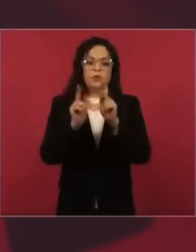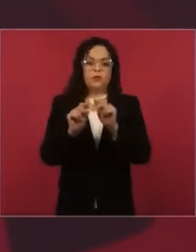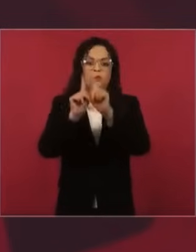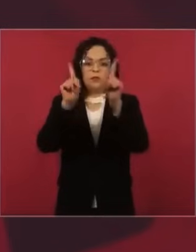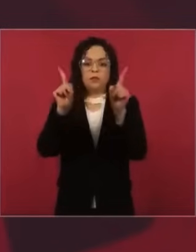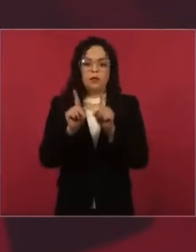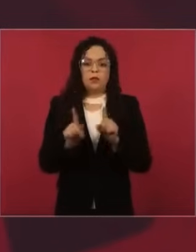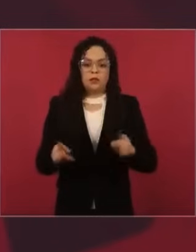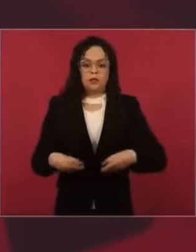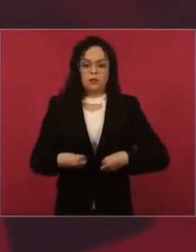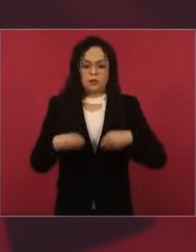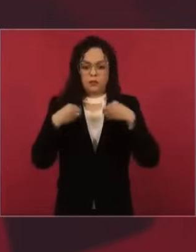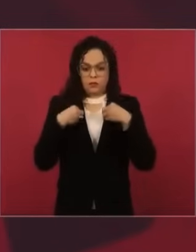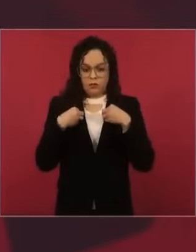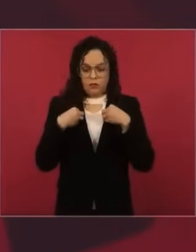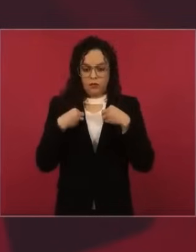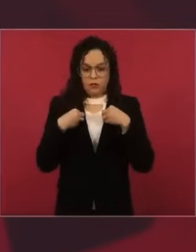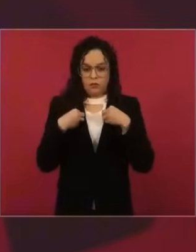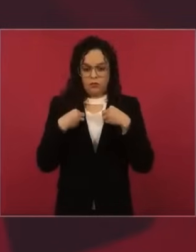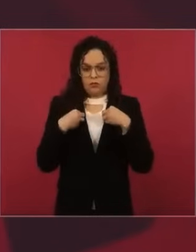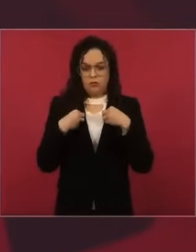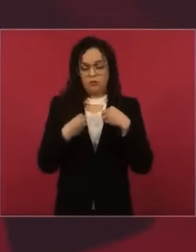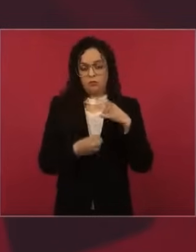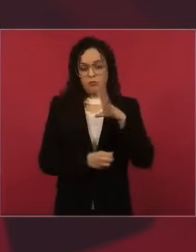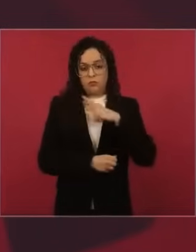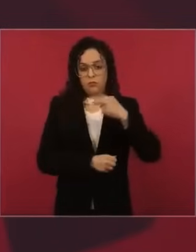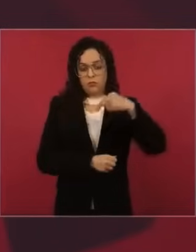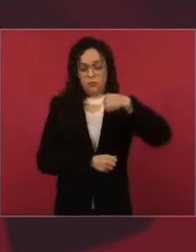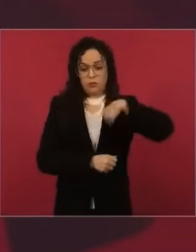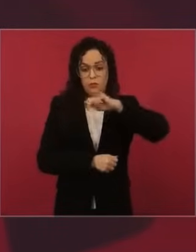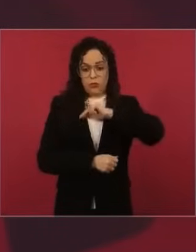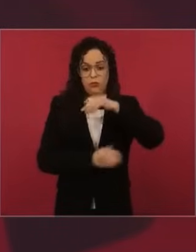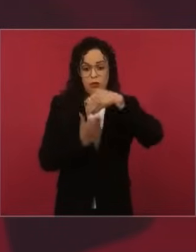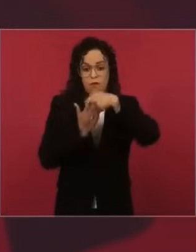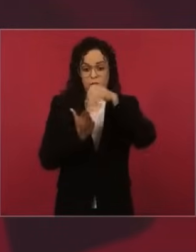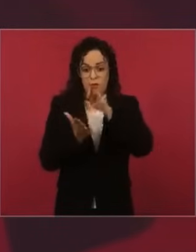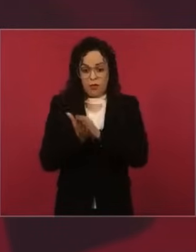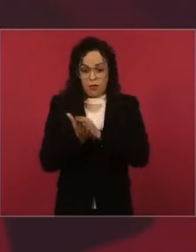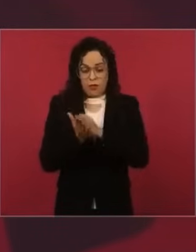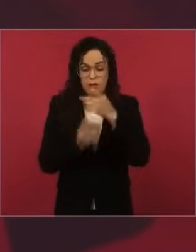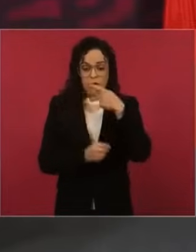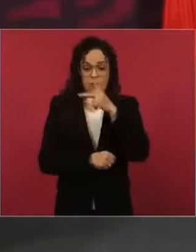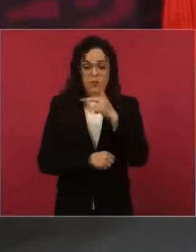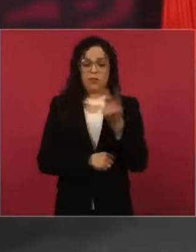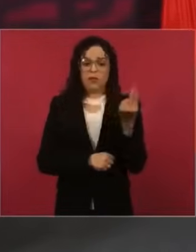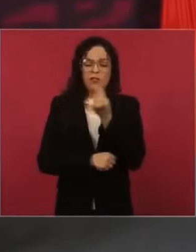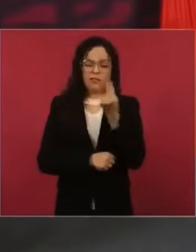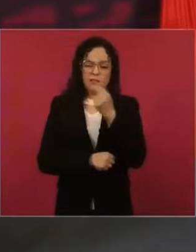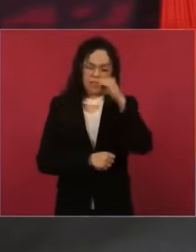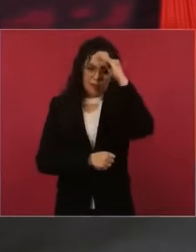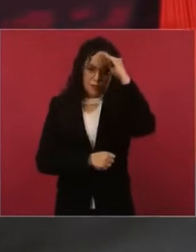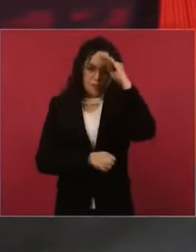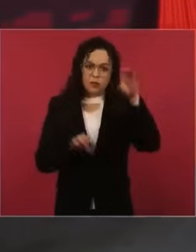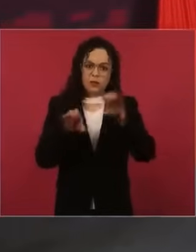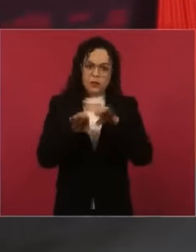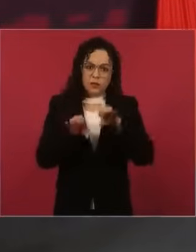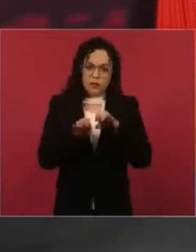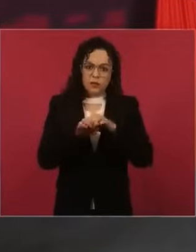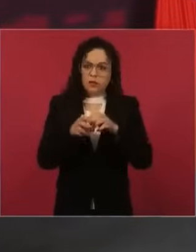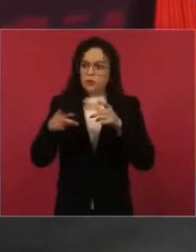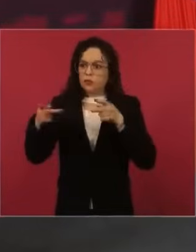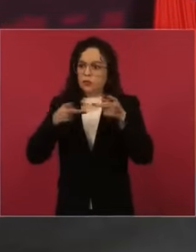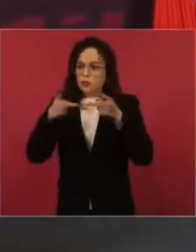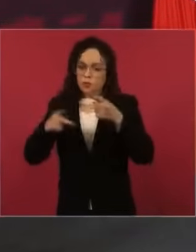sus reportes a las estaciones para que se sepa lo que está pasando en Acapulco. Número uno, una dictadura controla hasta los